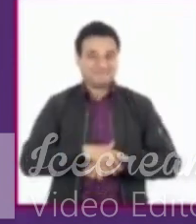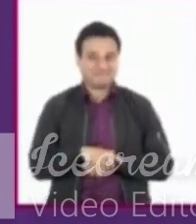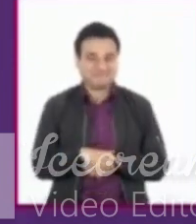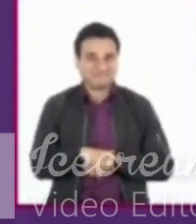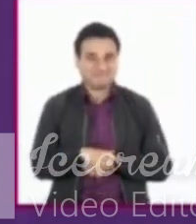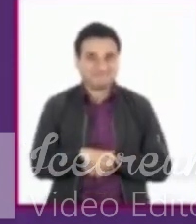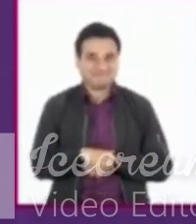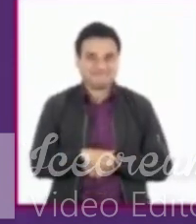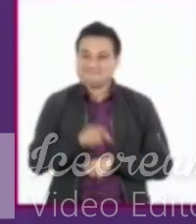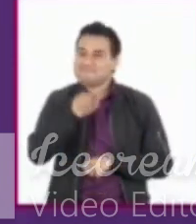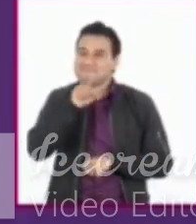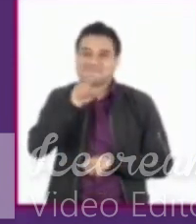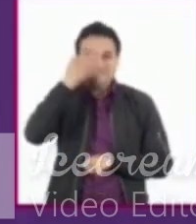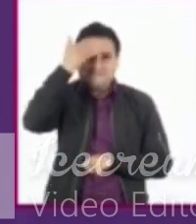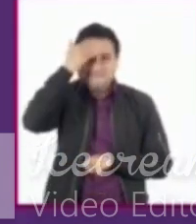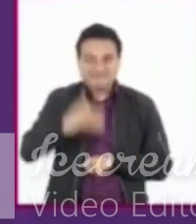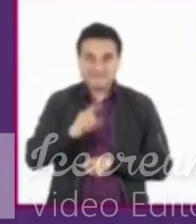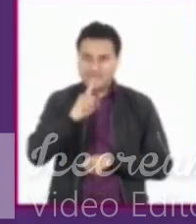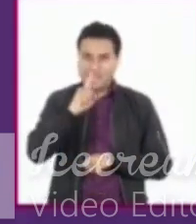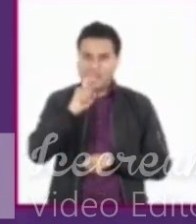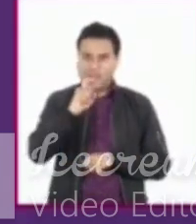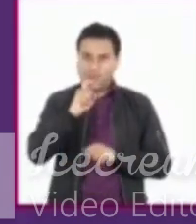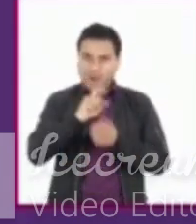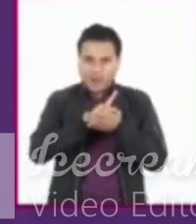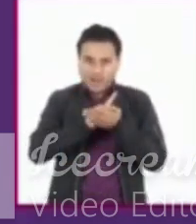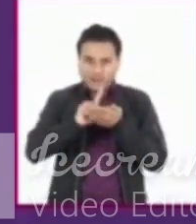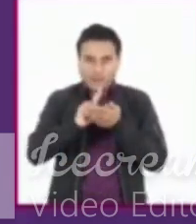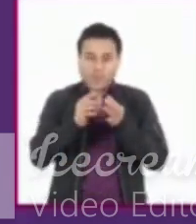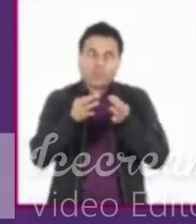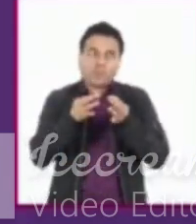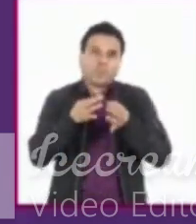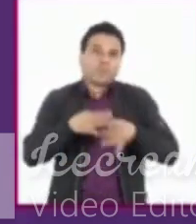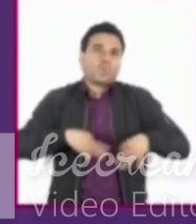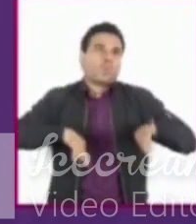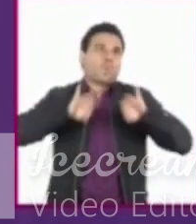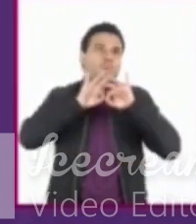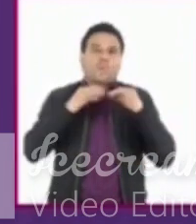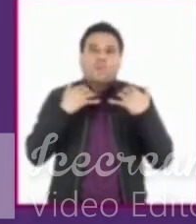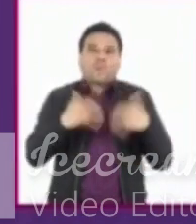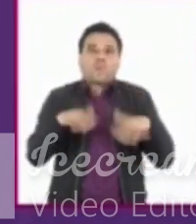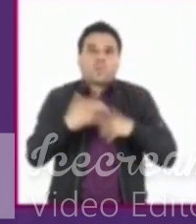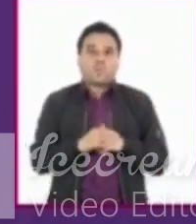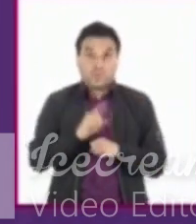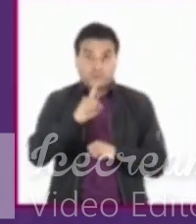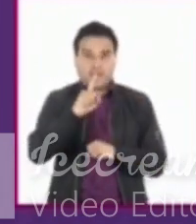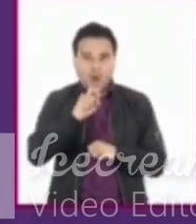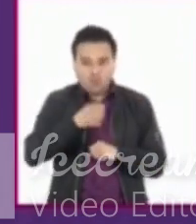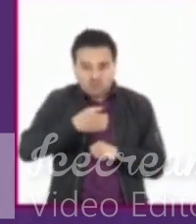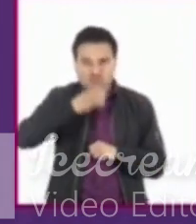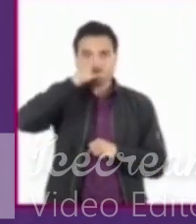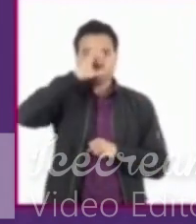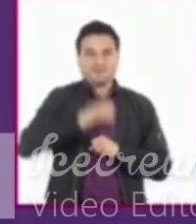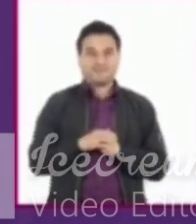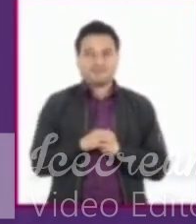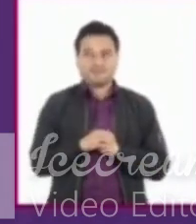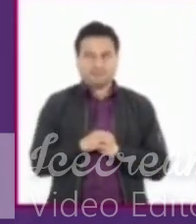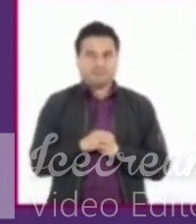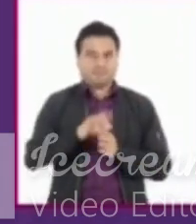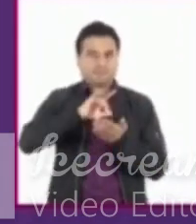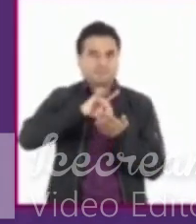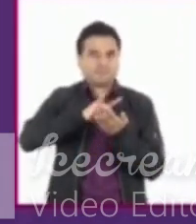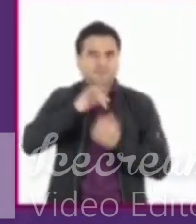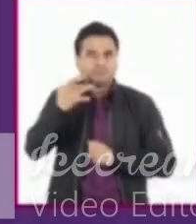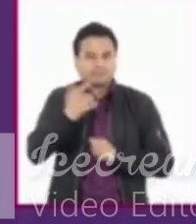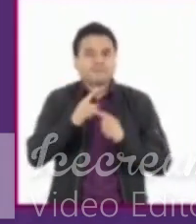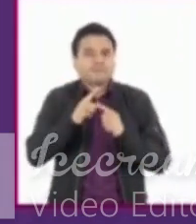Como sabemos, el agua potable es de suma importancia para el consumo humano y gracias al conocimiento químico